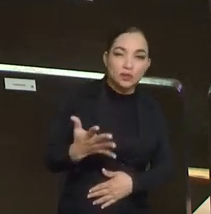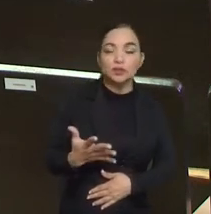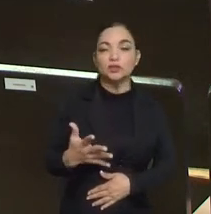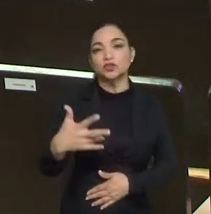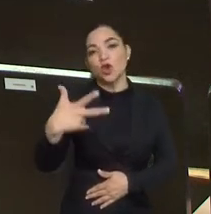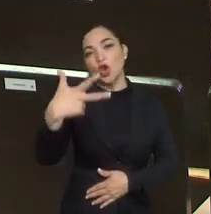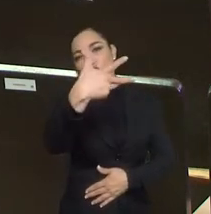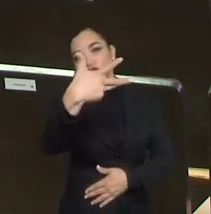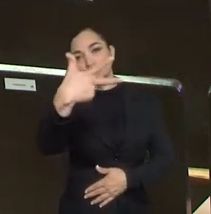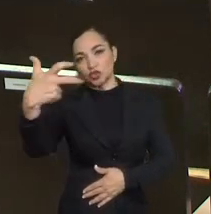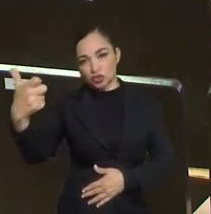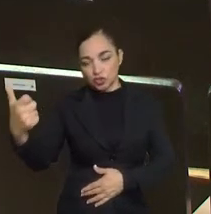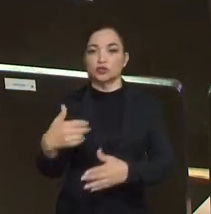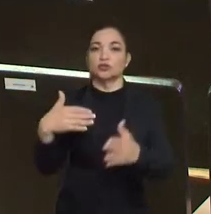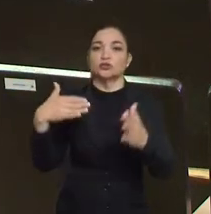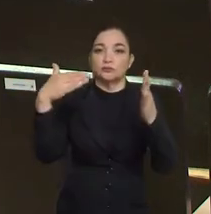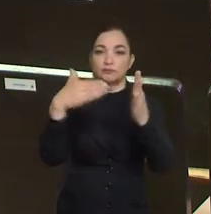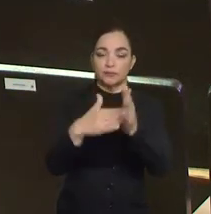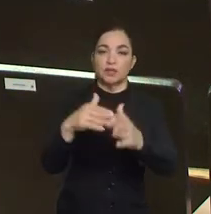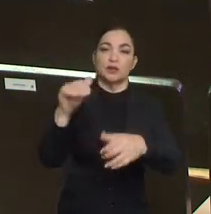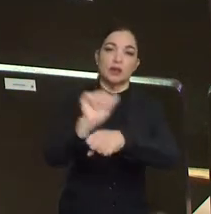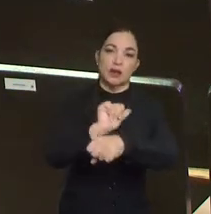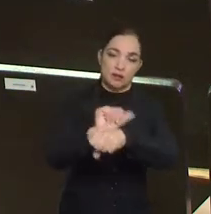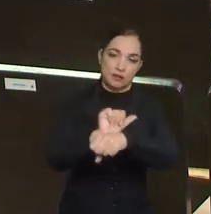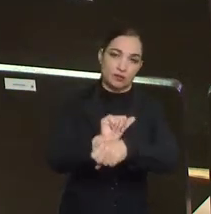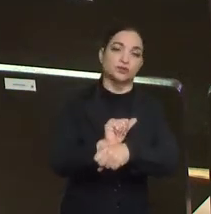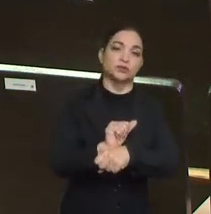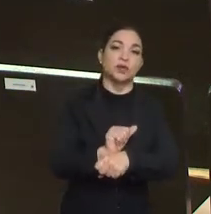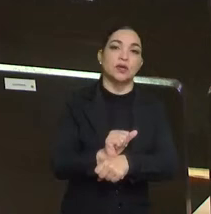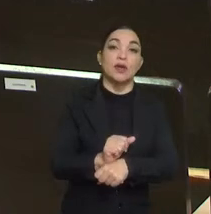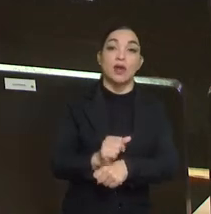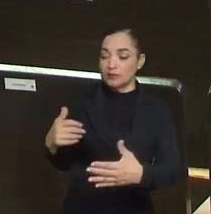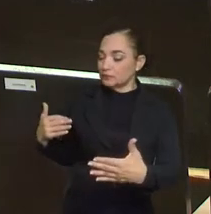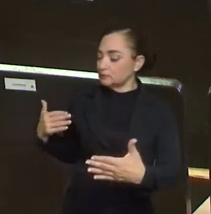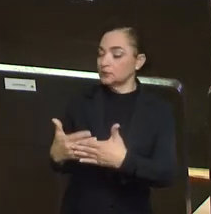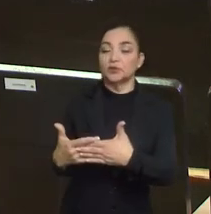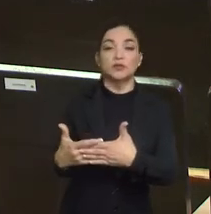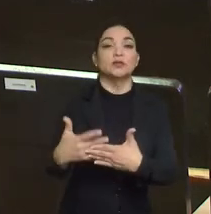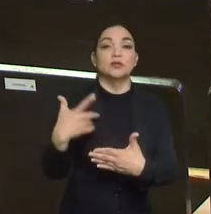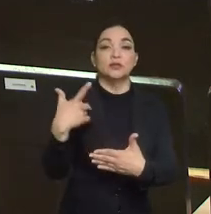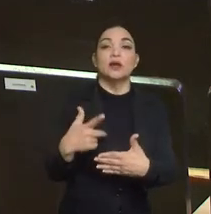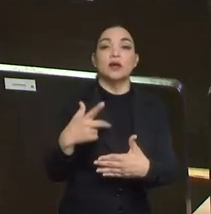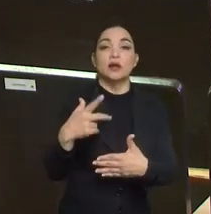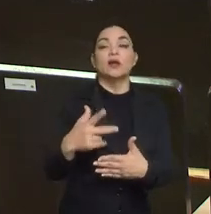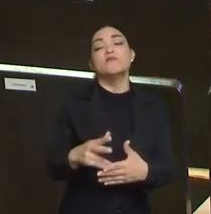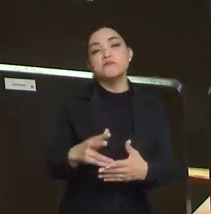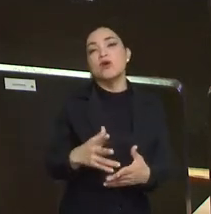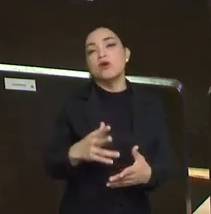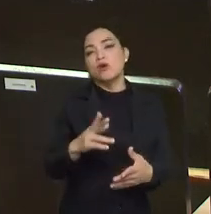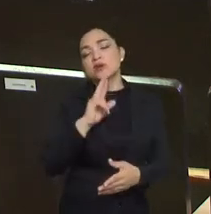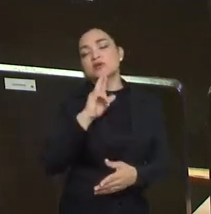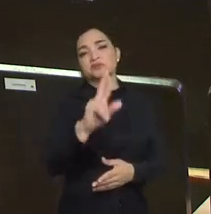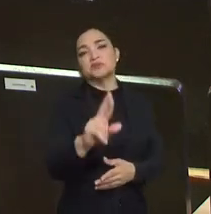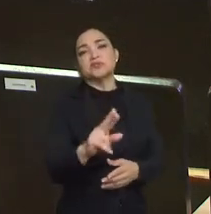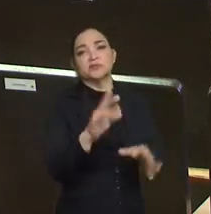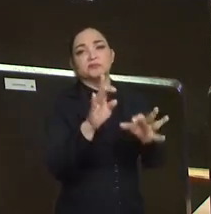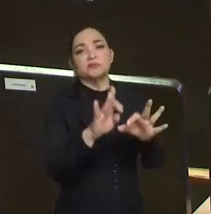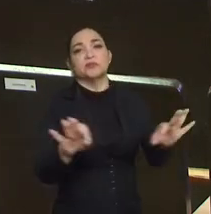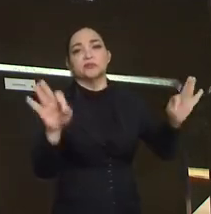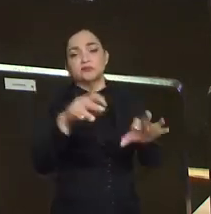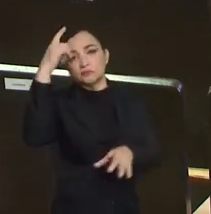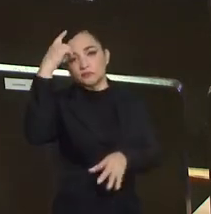800 mil carros. Cabe señalar que al día de hoy hemos tenido una respuesta importante por parte de los